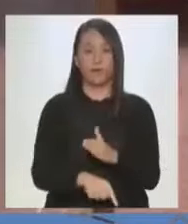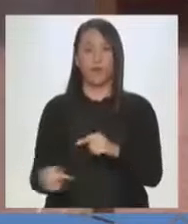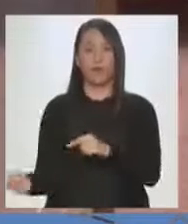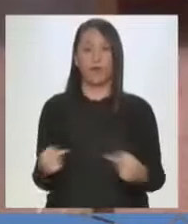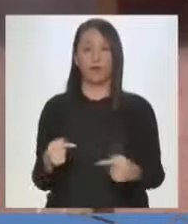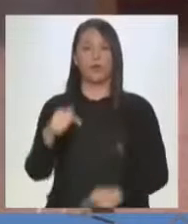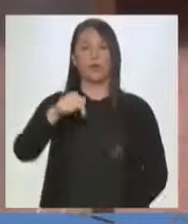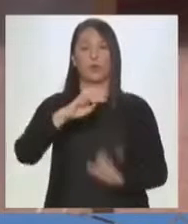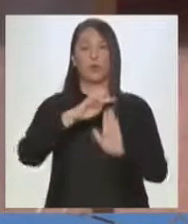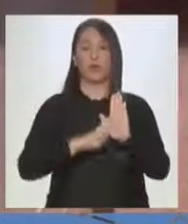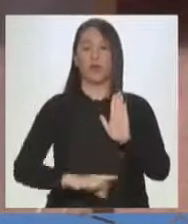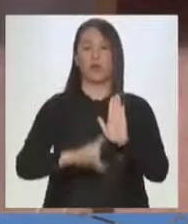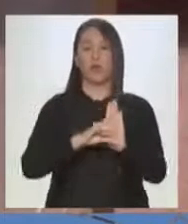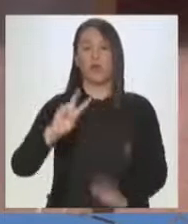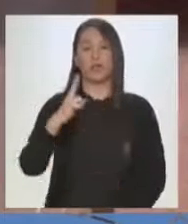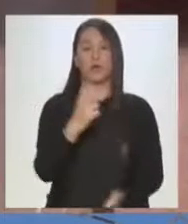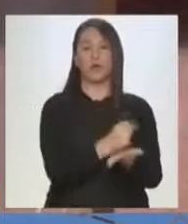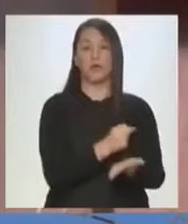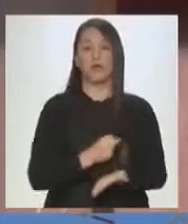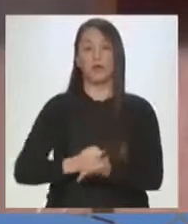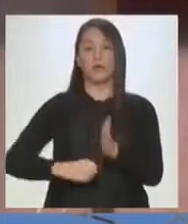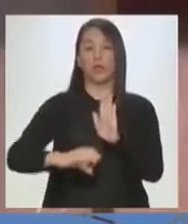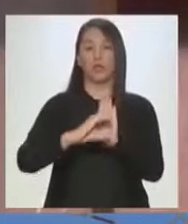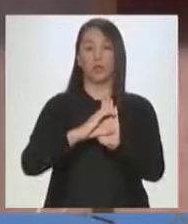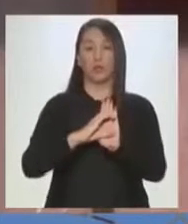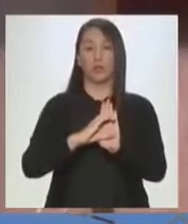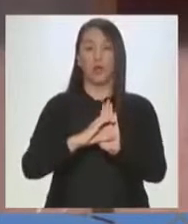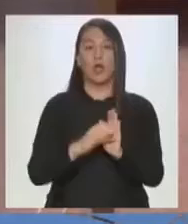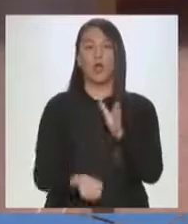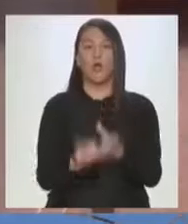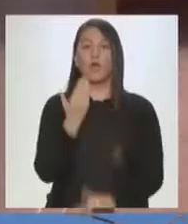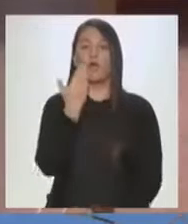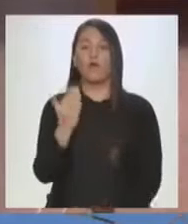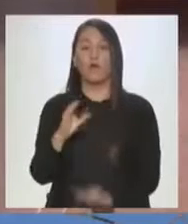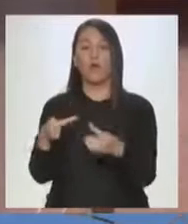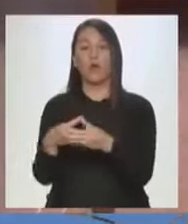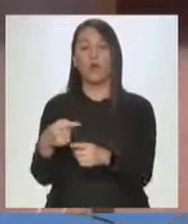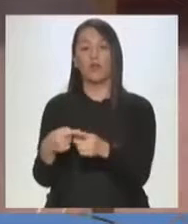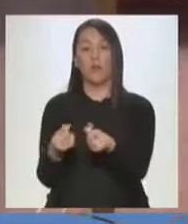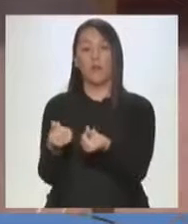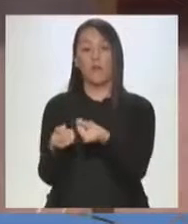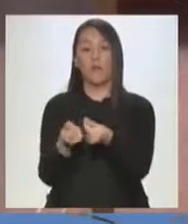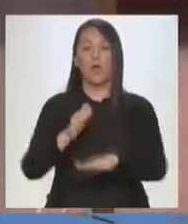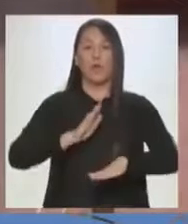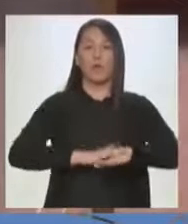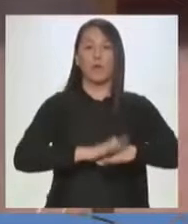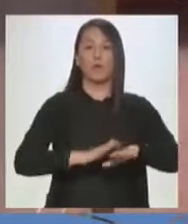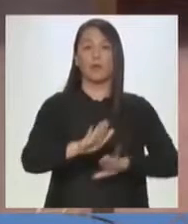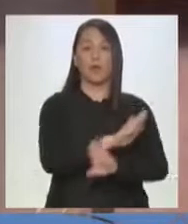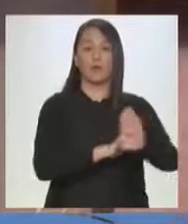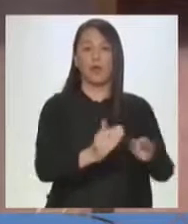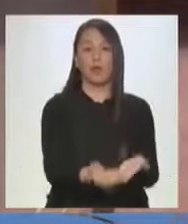del proyecto de ley en segundo trámite constitucional que establece un nuevo bono de clase media y un préstamo solidario para la protección de